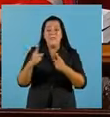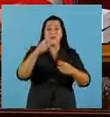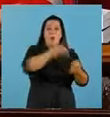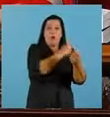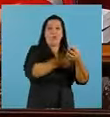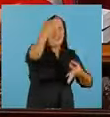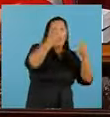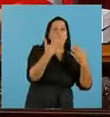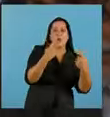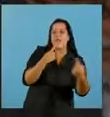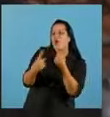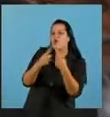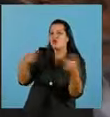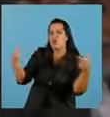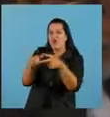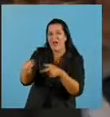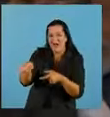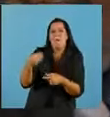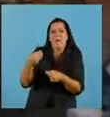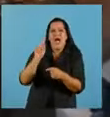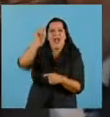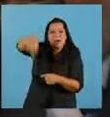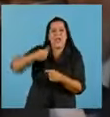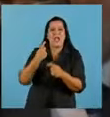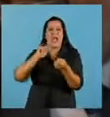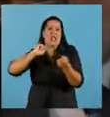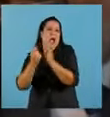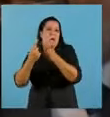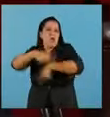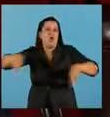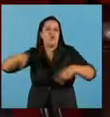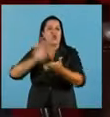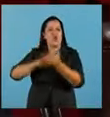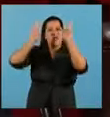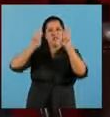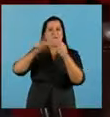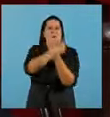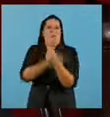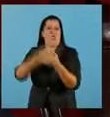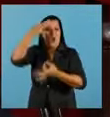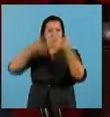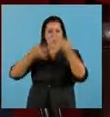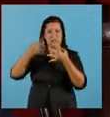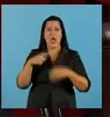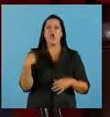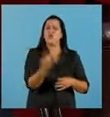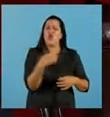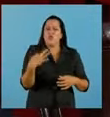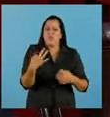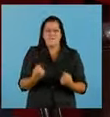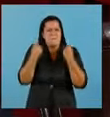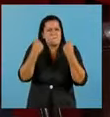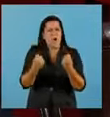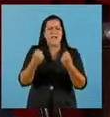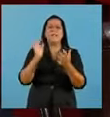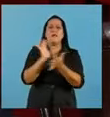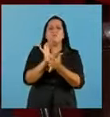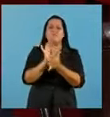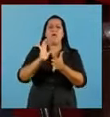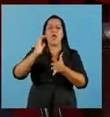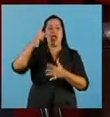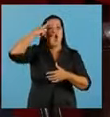Ejecutivo para el impulso de otras transformaciones de fondo en nuestro Poder Judicial. Debemos optimizar el funcionamiento de la